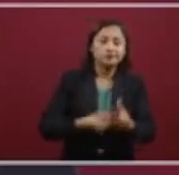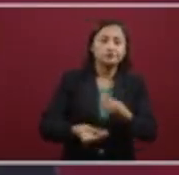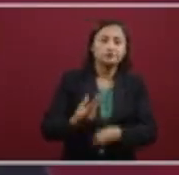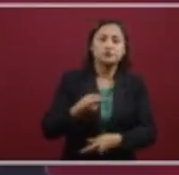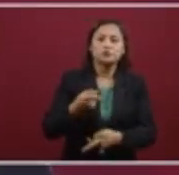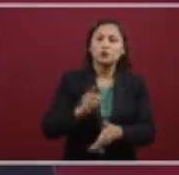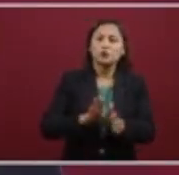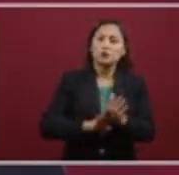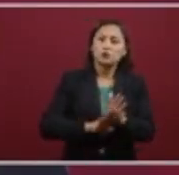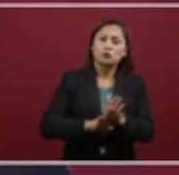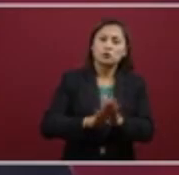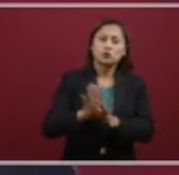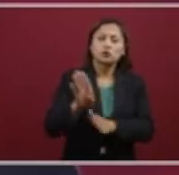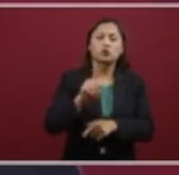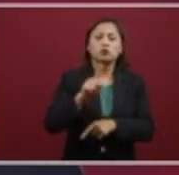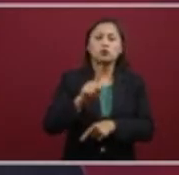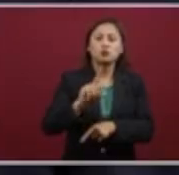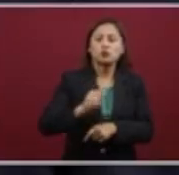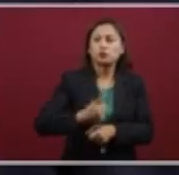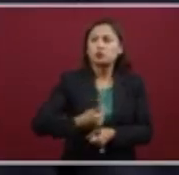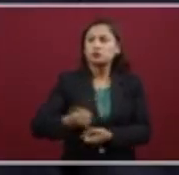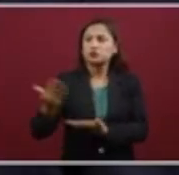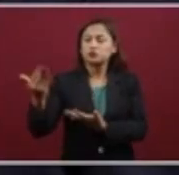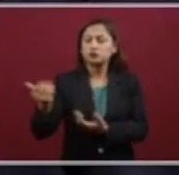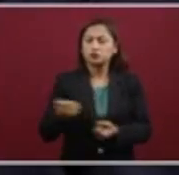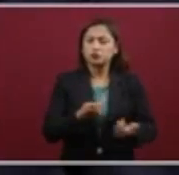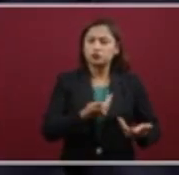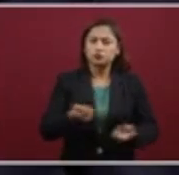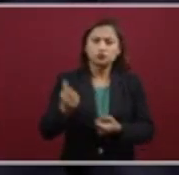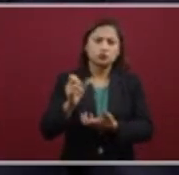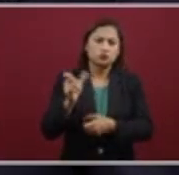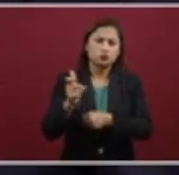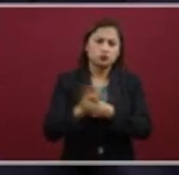las exportaciones,